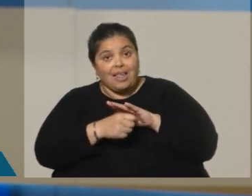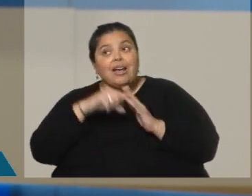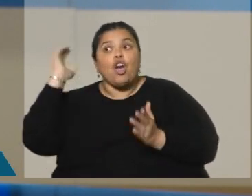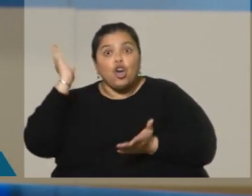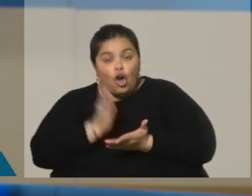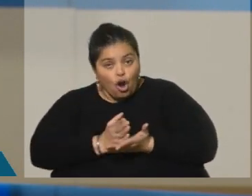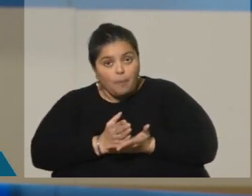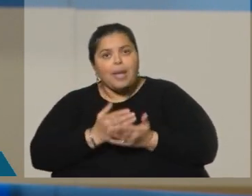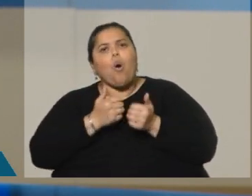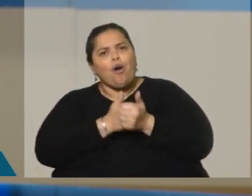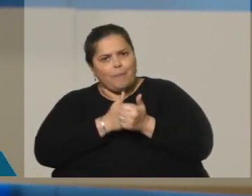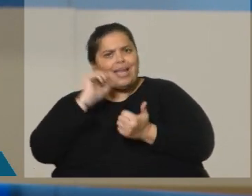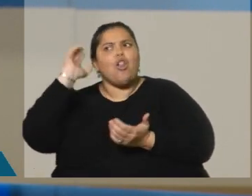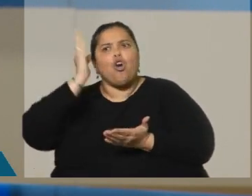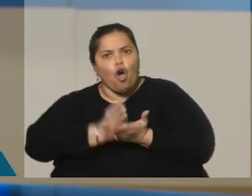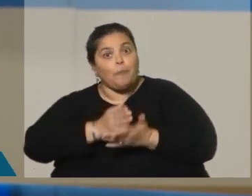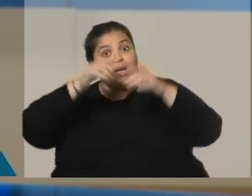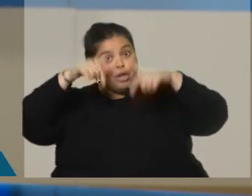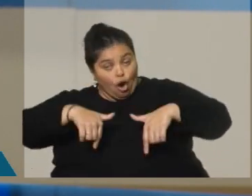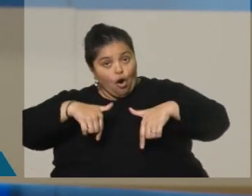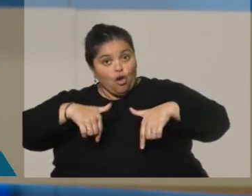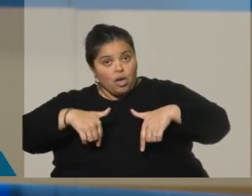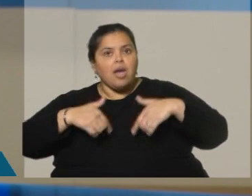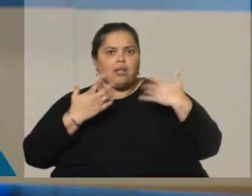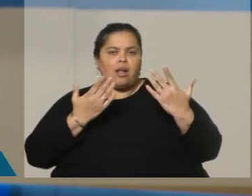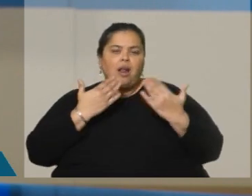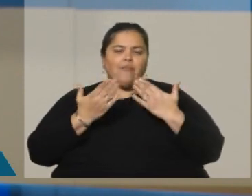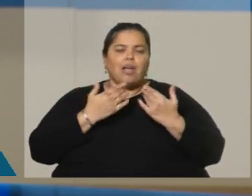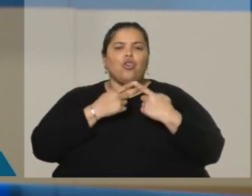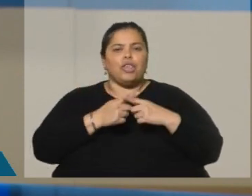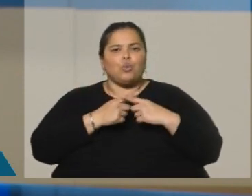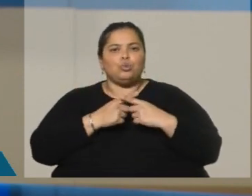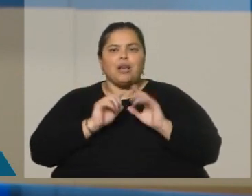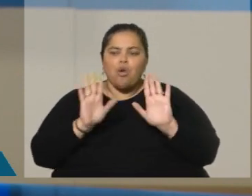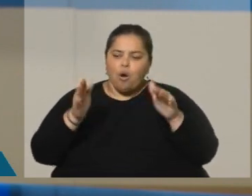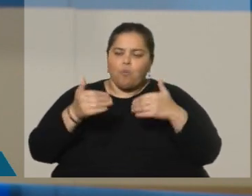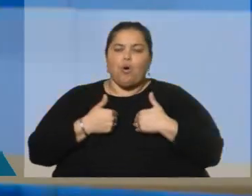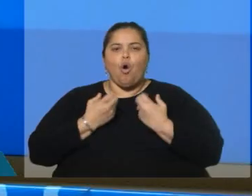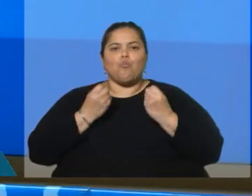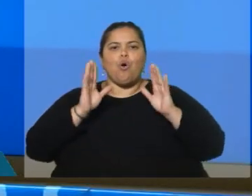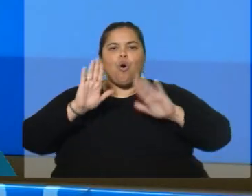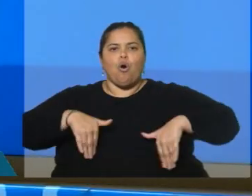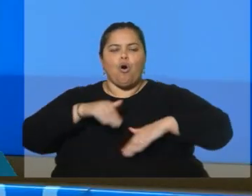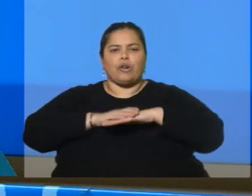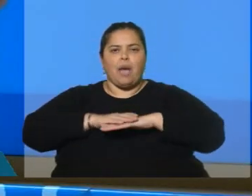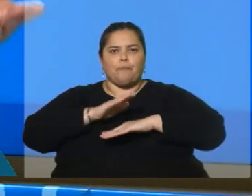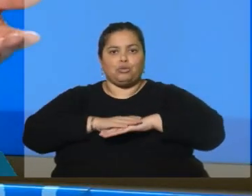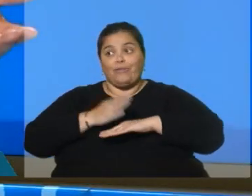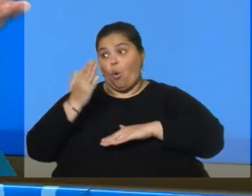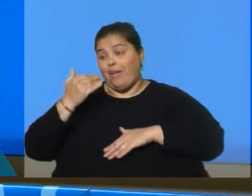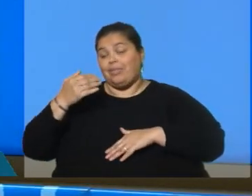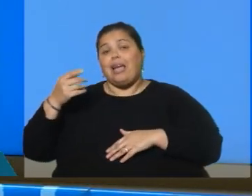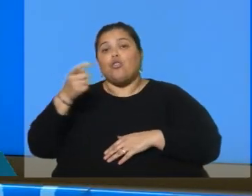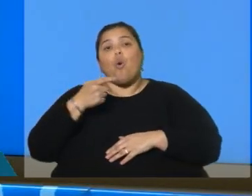acompañaron El golpe de estado y que están discutiendo hoy la posibilidad de hacerse una autocrítica y asumir responsabilidades y el partido comunista también que apoyó el comunicado